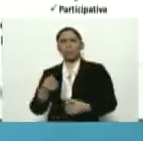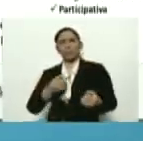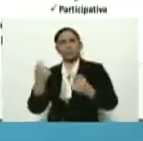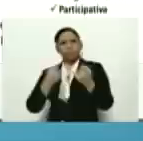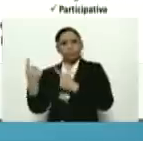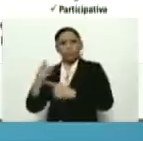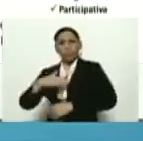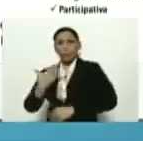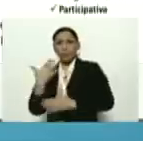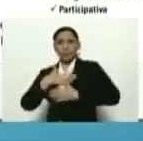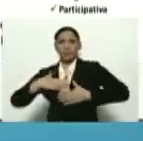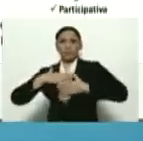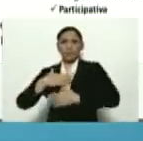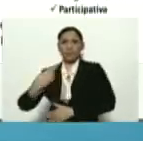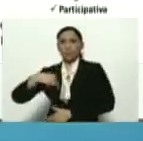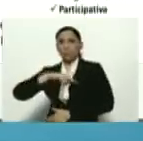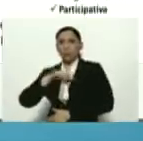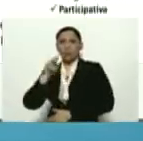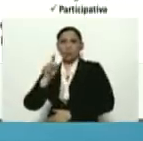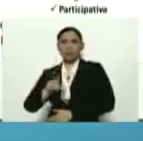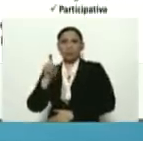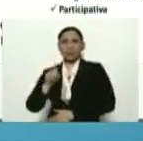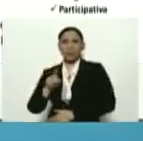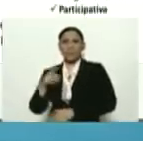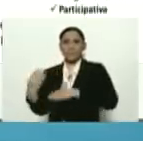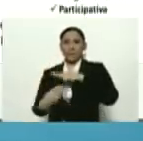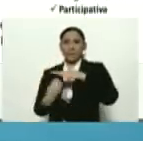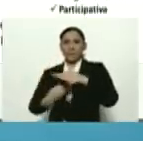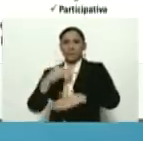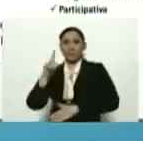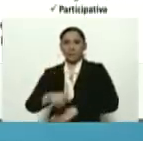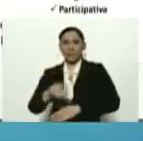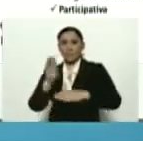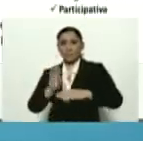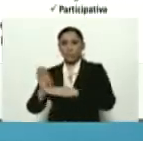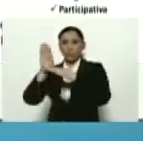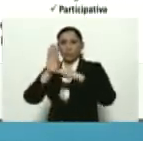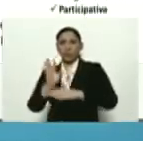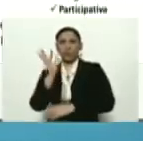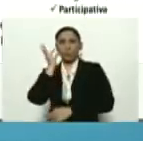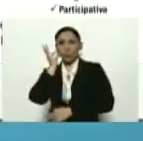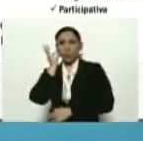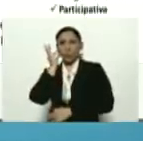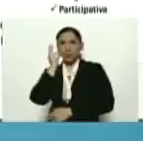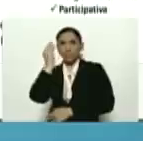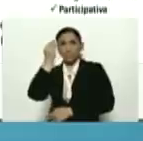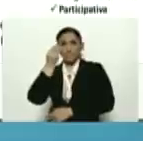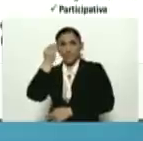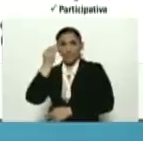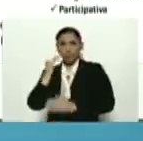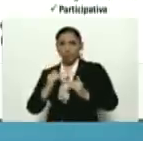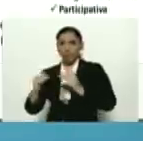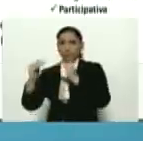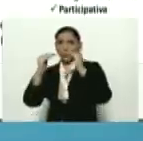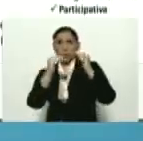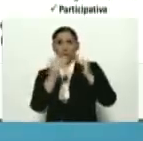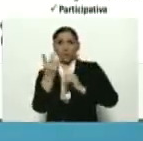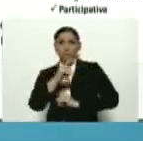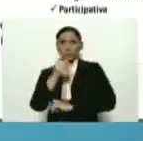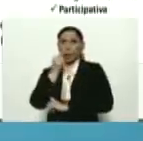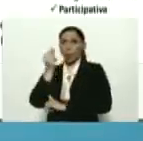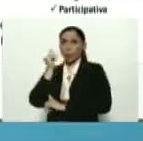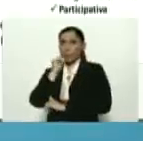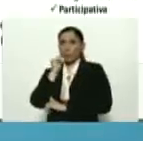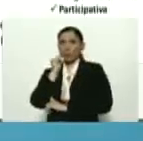poder satisfacer nuestras necesidades básicas y protegiendo a las mujeres. Creo que la igualdad de género es un tema